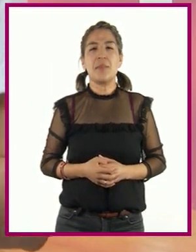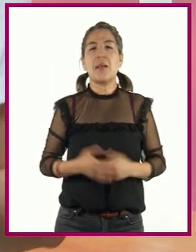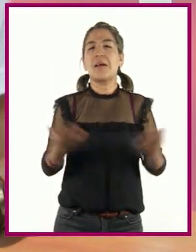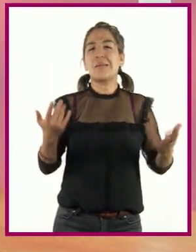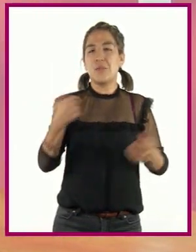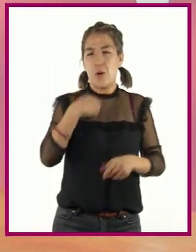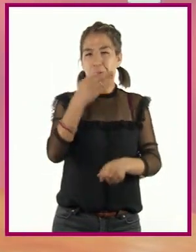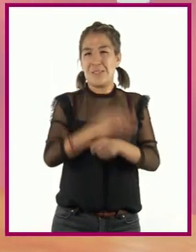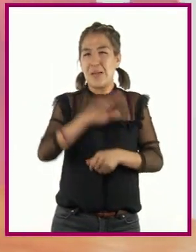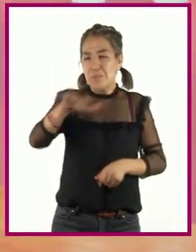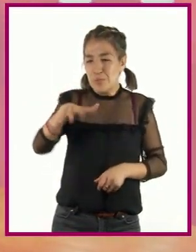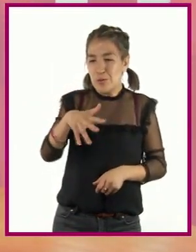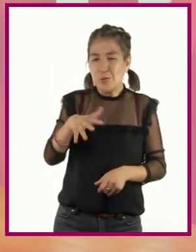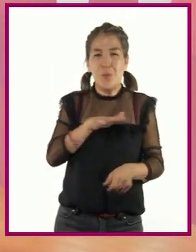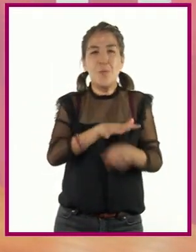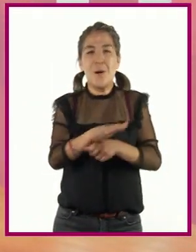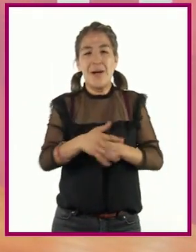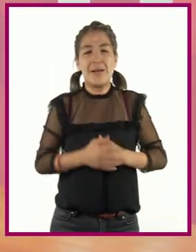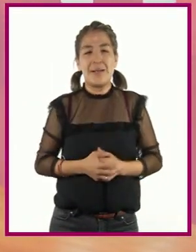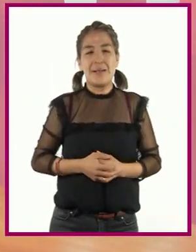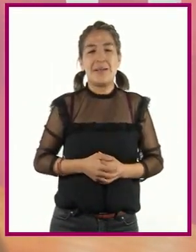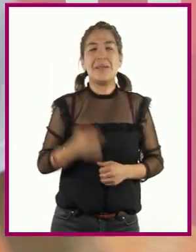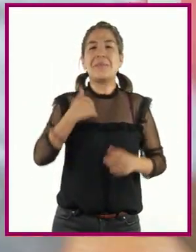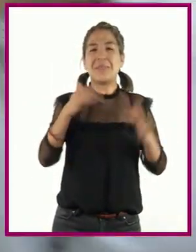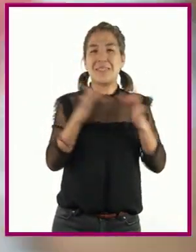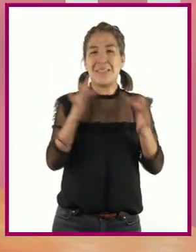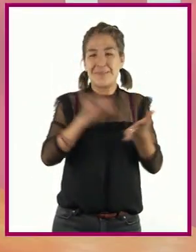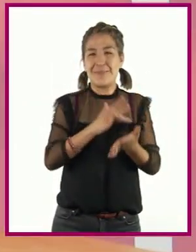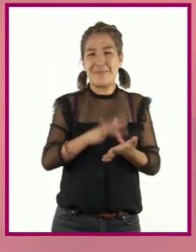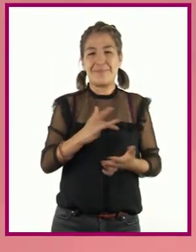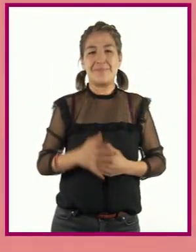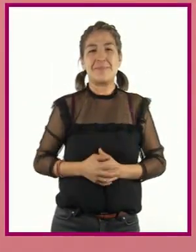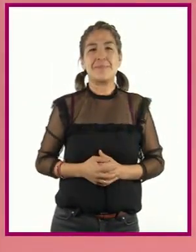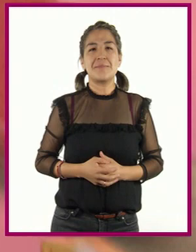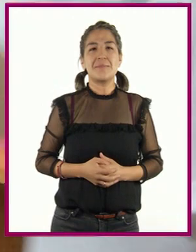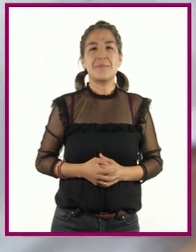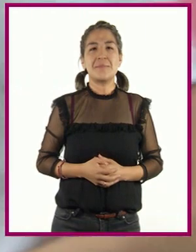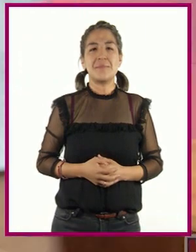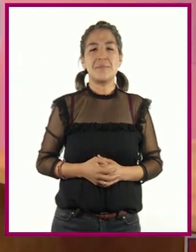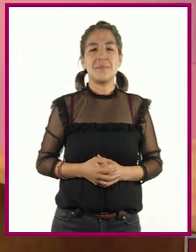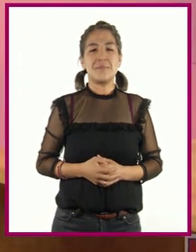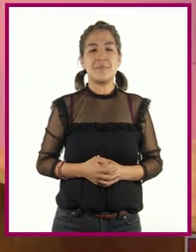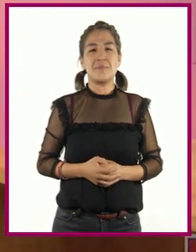Déjenme la busco aquí por mi celular.